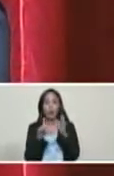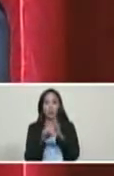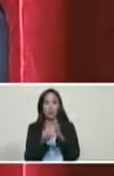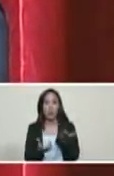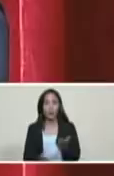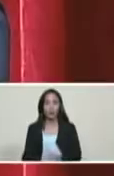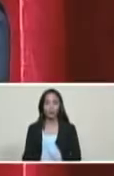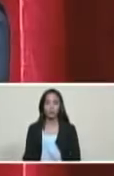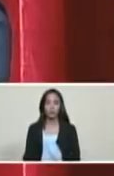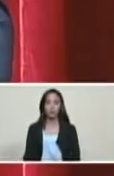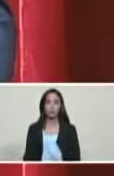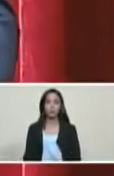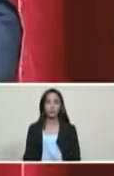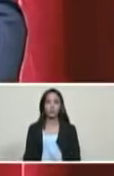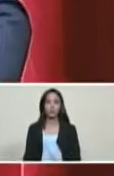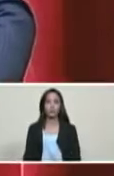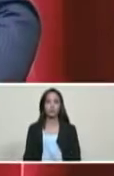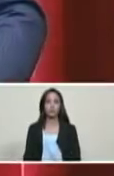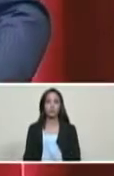llamada educación secundaria.